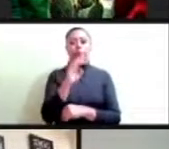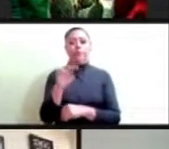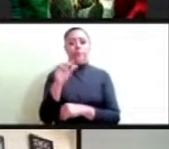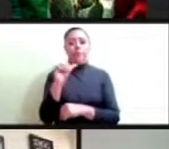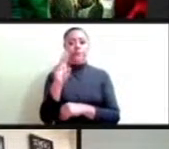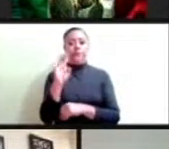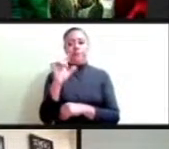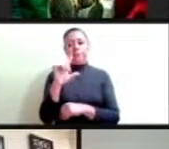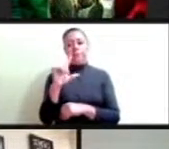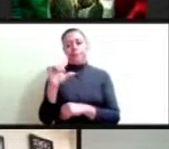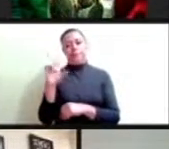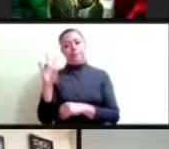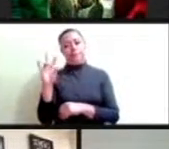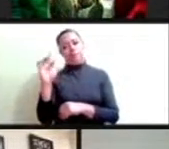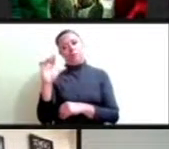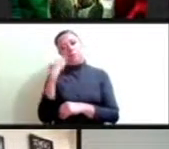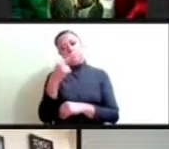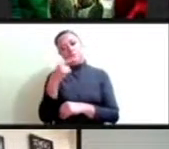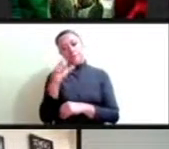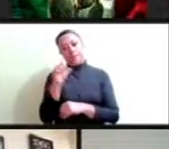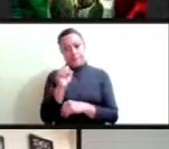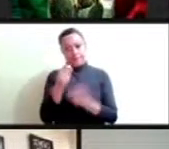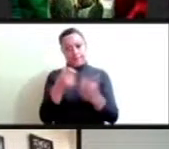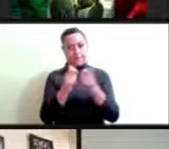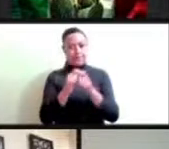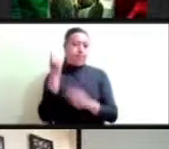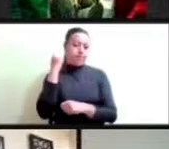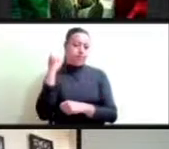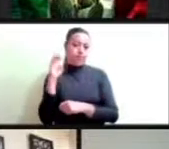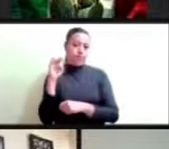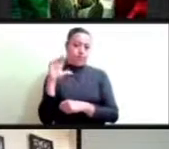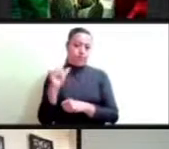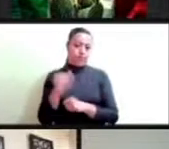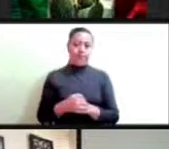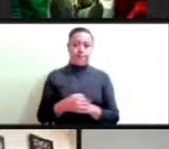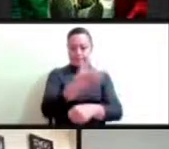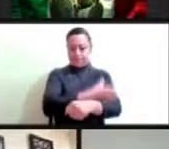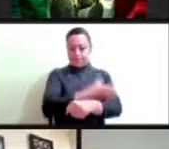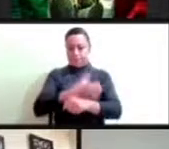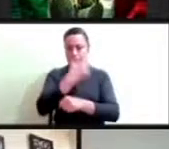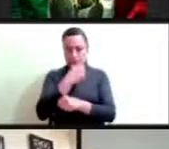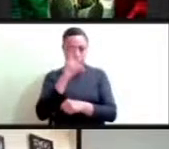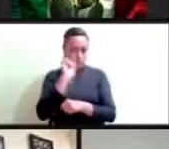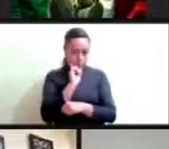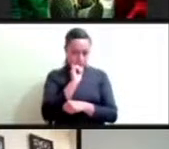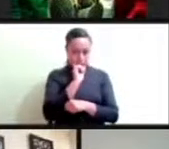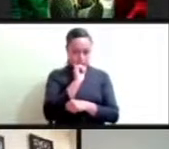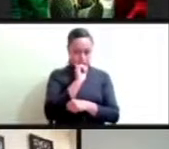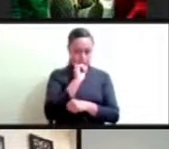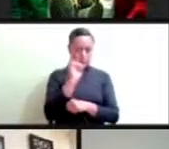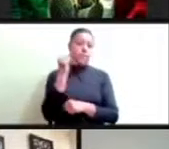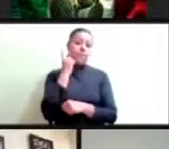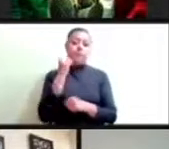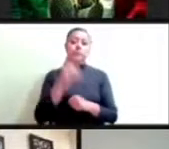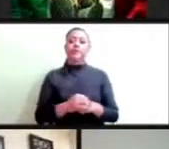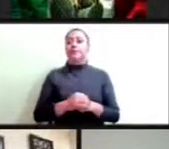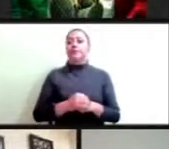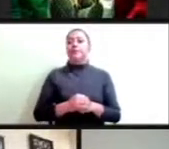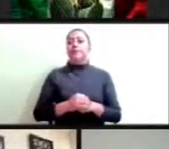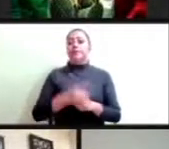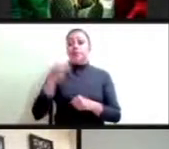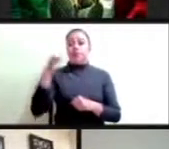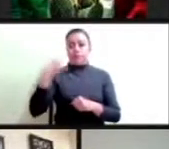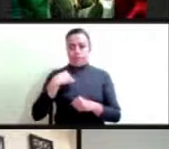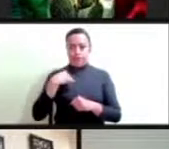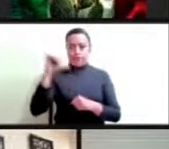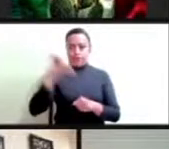Morena. Compañeras diputadas y compañeros diputados, el dictamen que presentó hoy a nombre de la Comisión de Seguridad